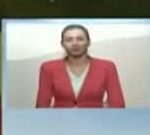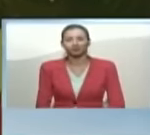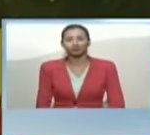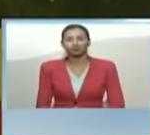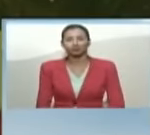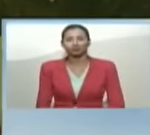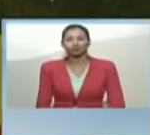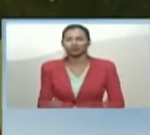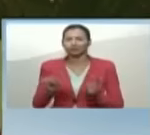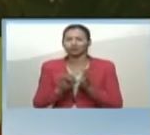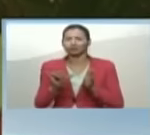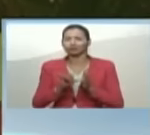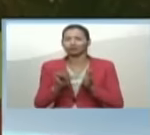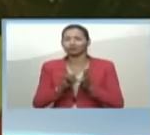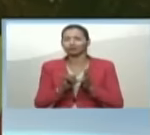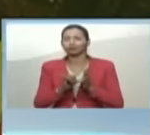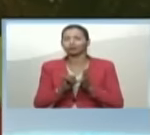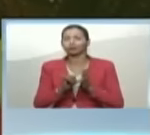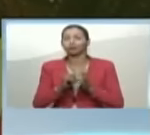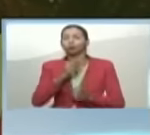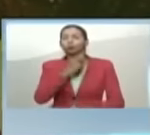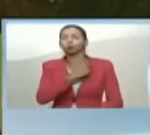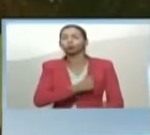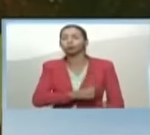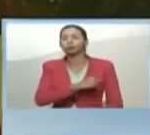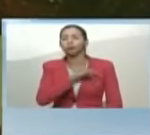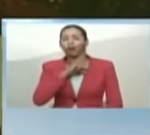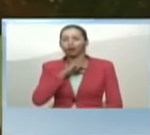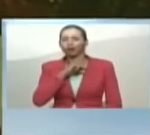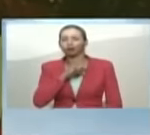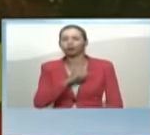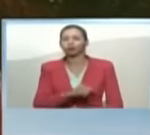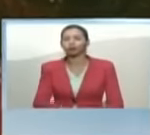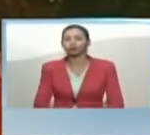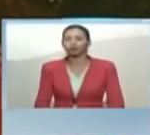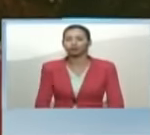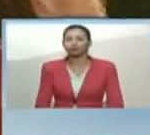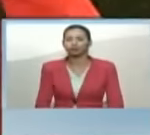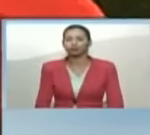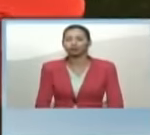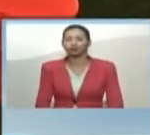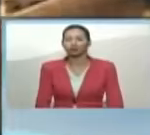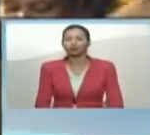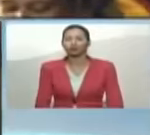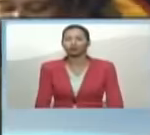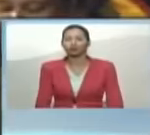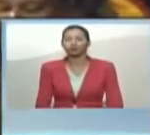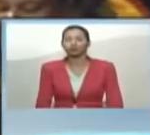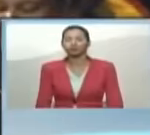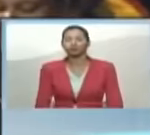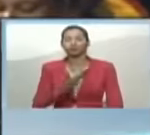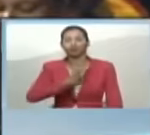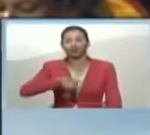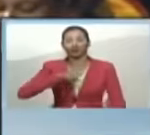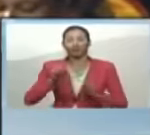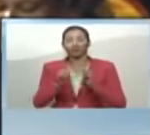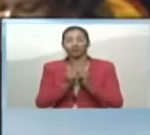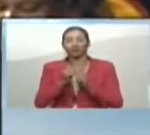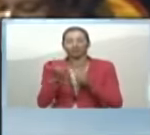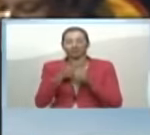Cerca de Suiza, dice aquí Juan. José. Adelante, bueno, presidente y compañeros, ¿no? Primero que